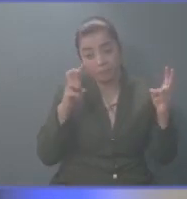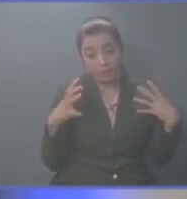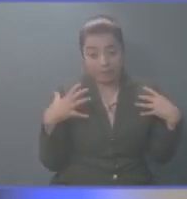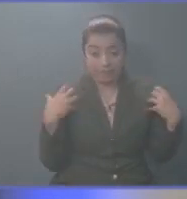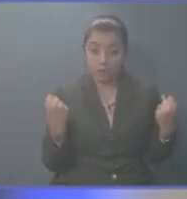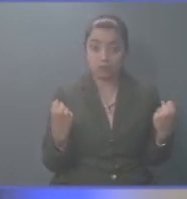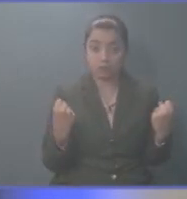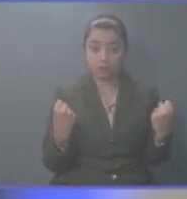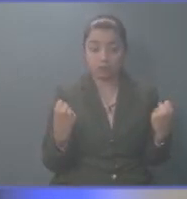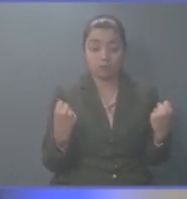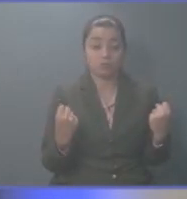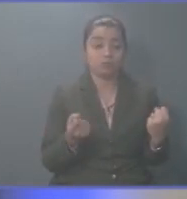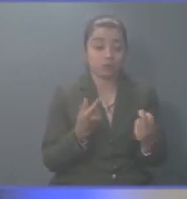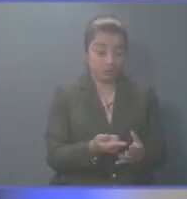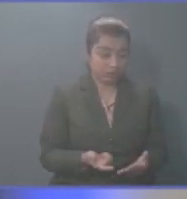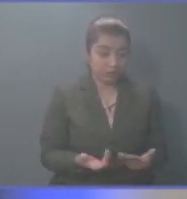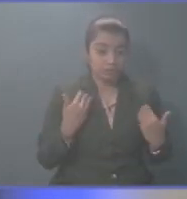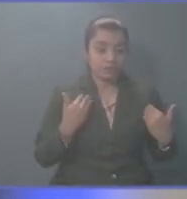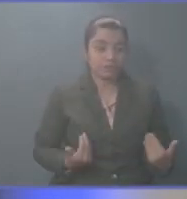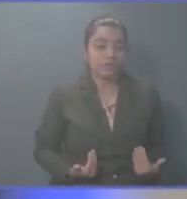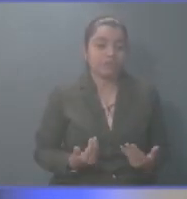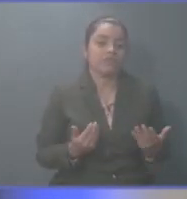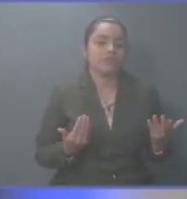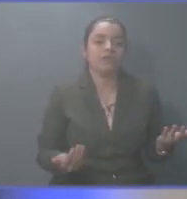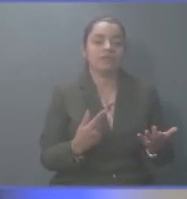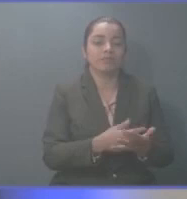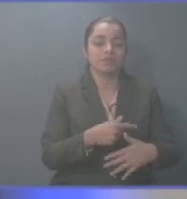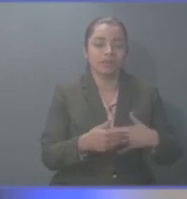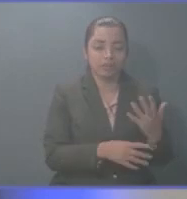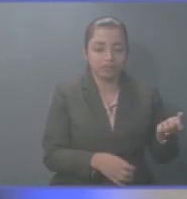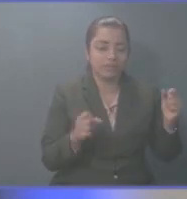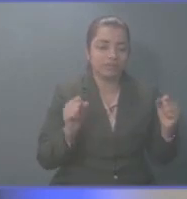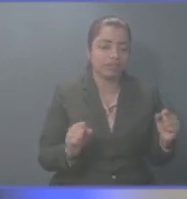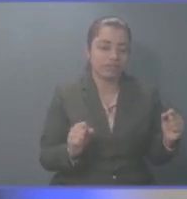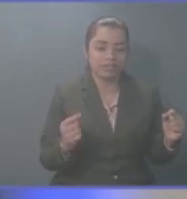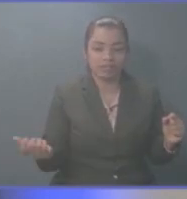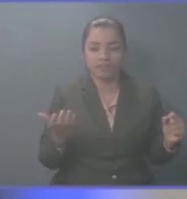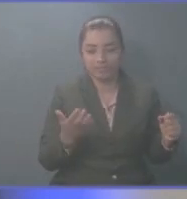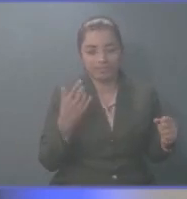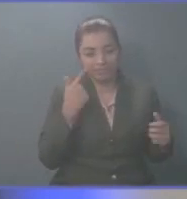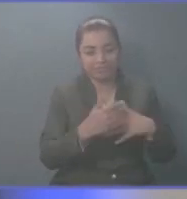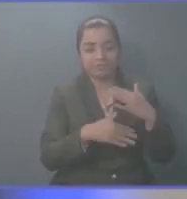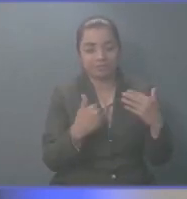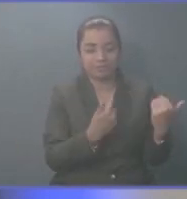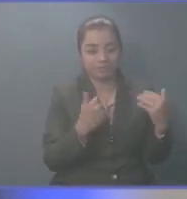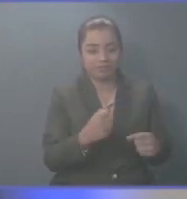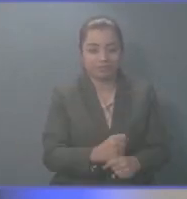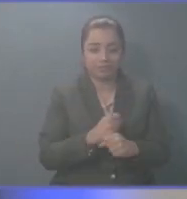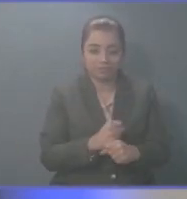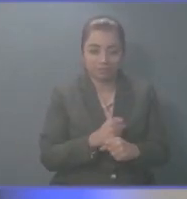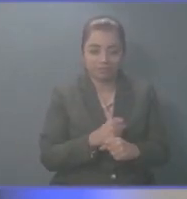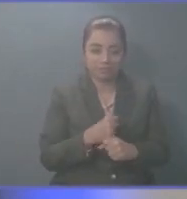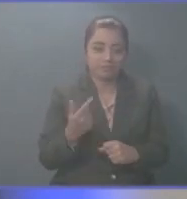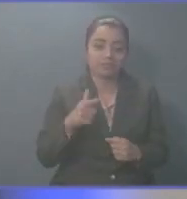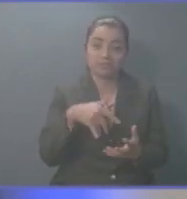son derechos que tiene la población consignados, derechos que obviamente hay que garantizarle a los